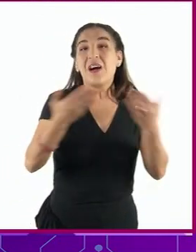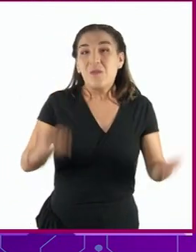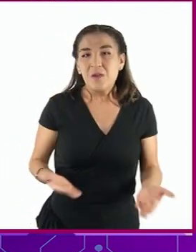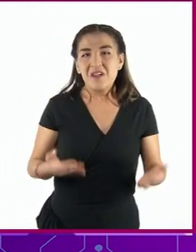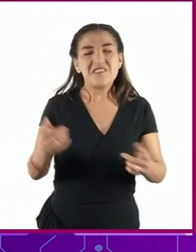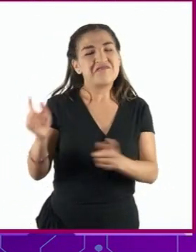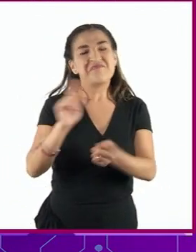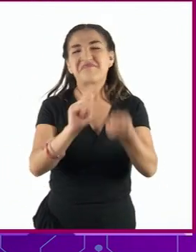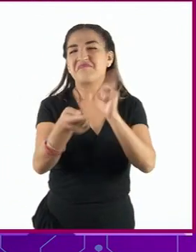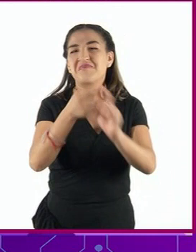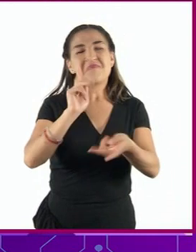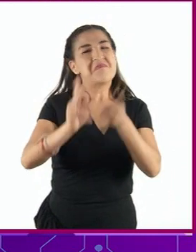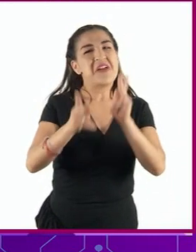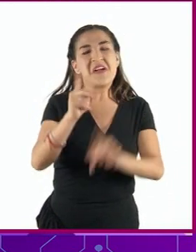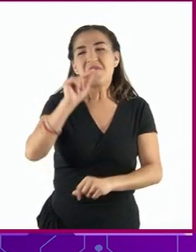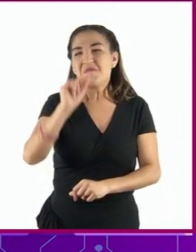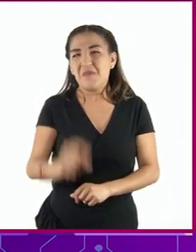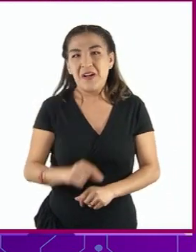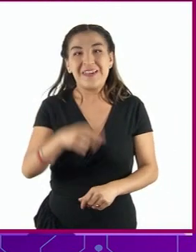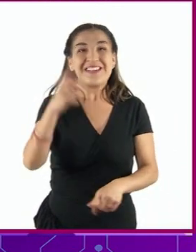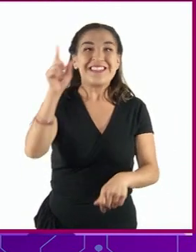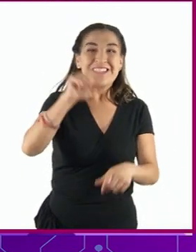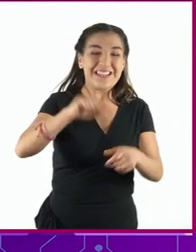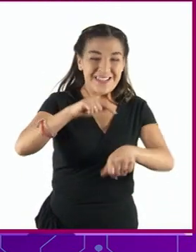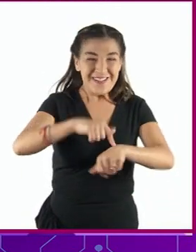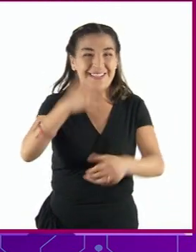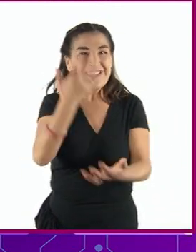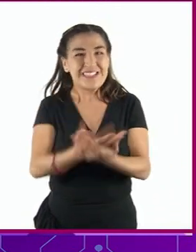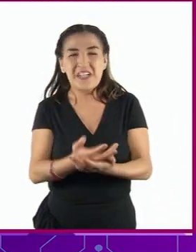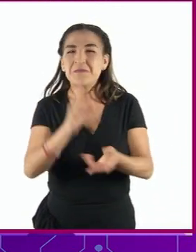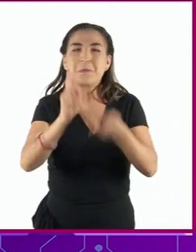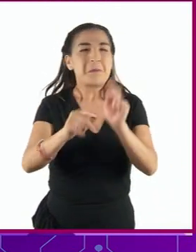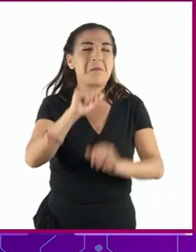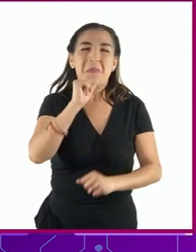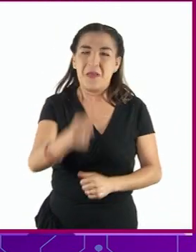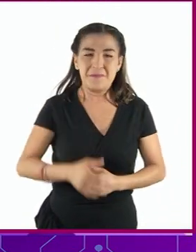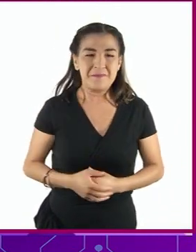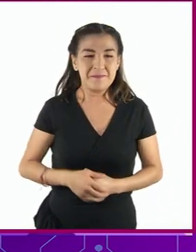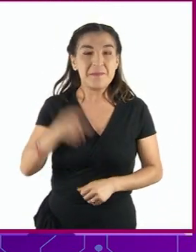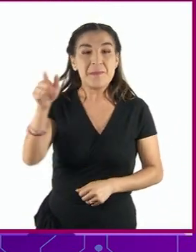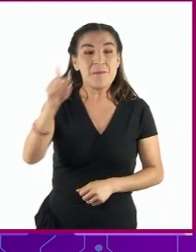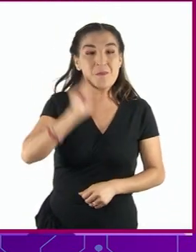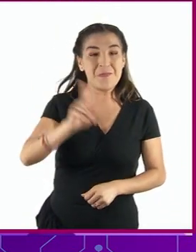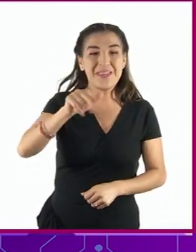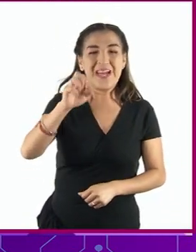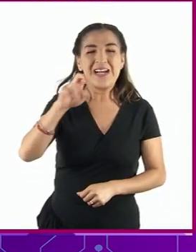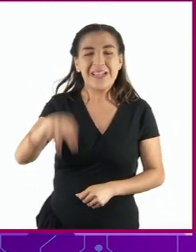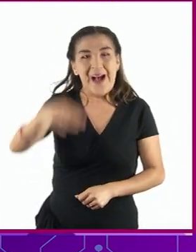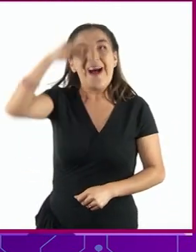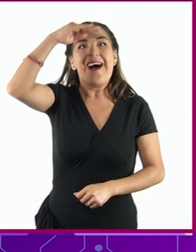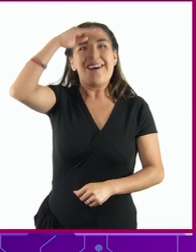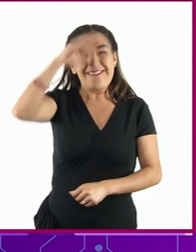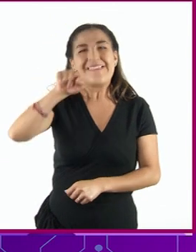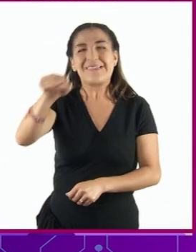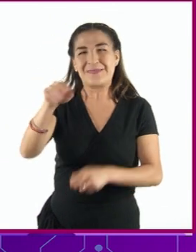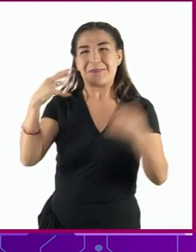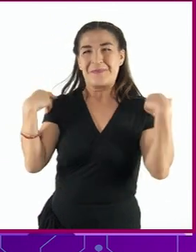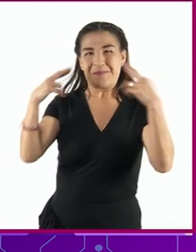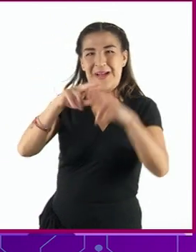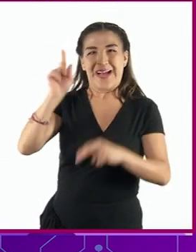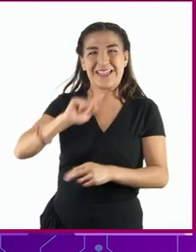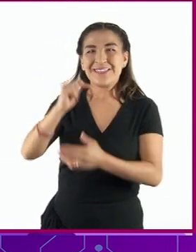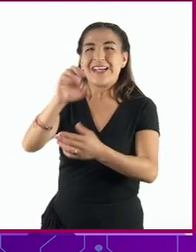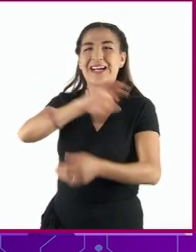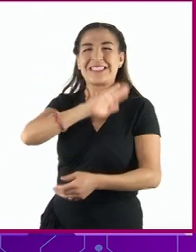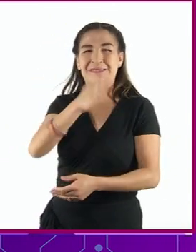se hablan y se evitan durante los recesos. A Karen se le ocurrió pedir ayuda a su maestra de español, con la